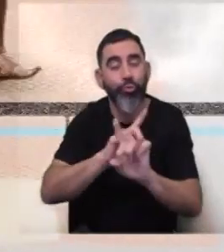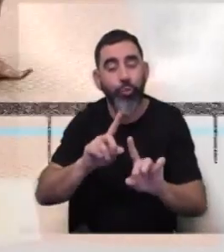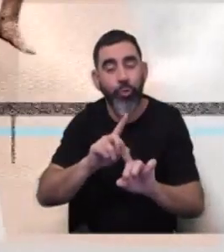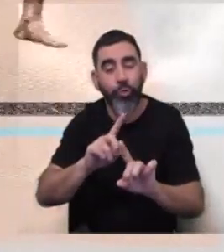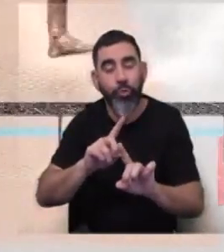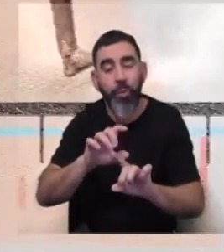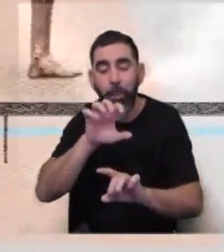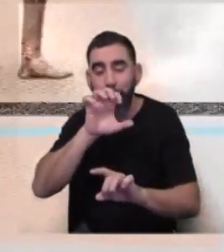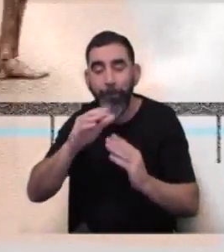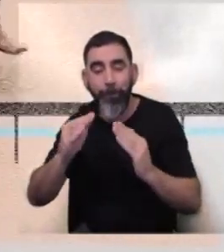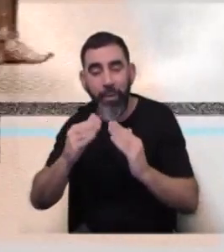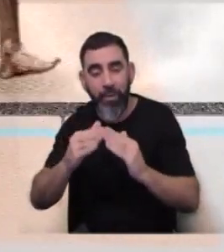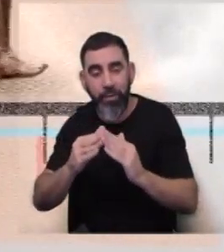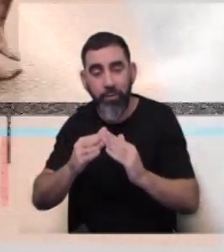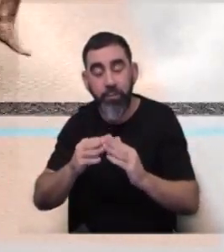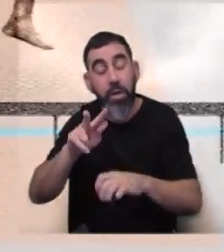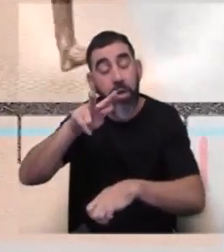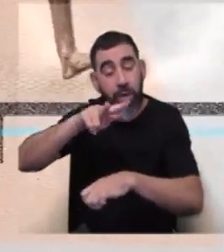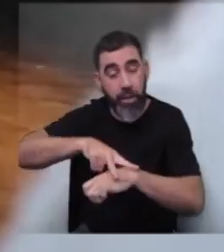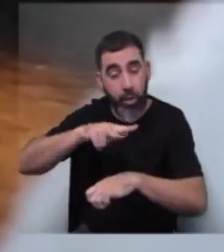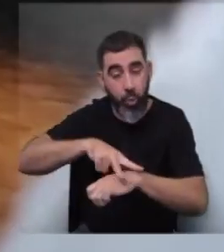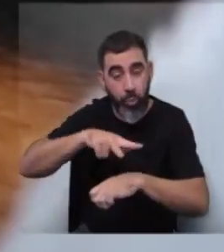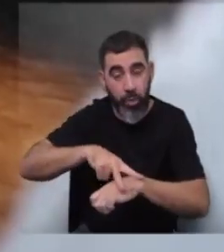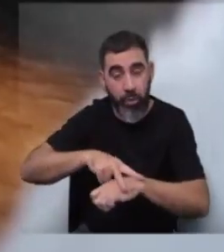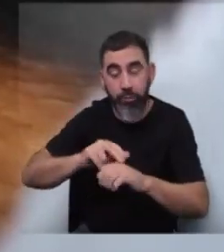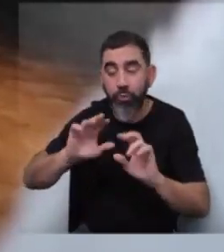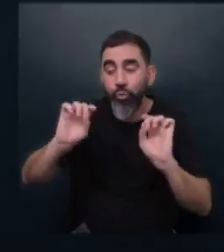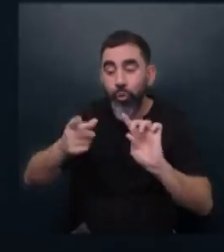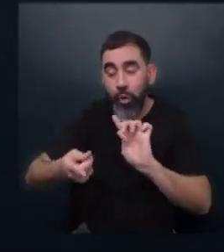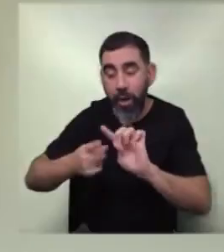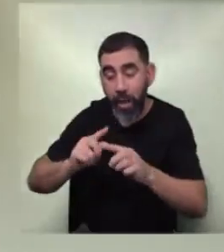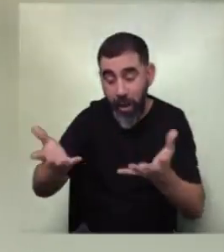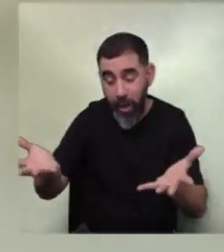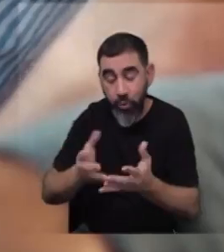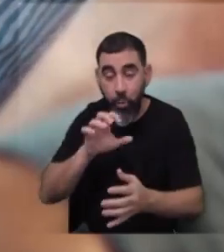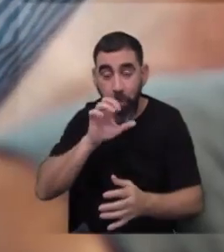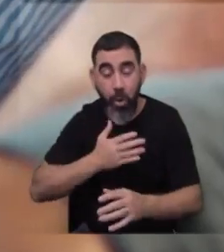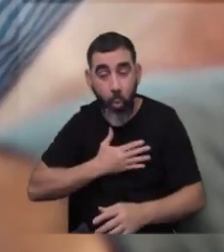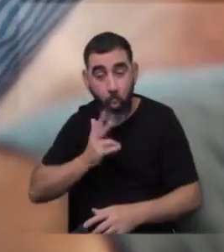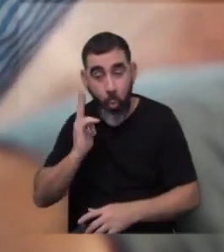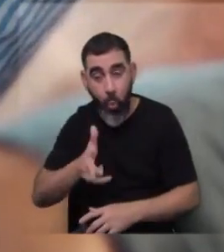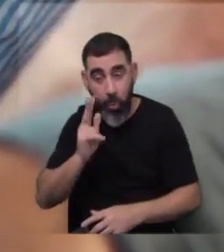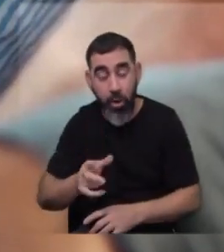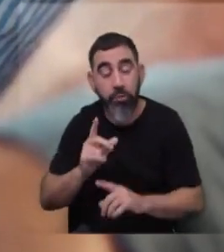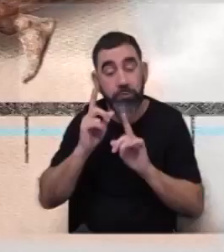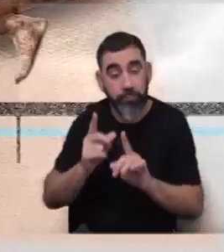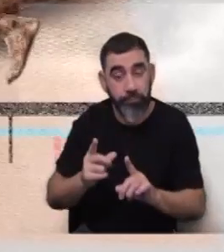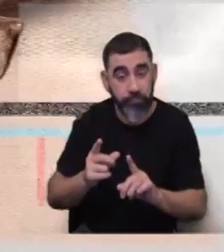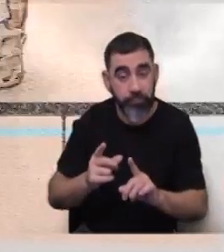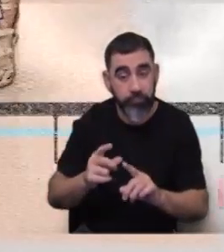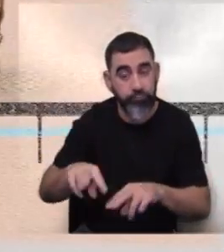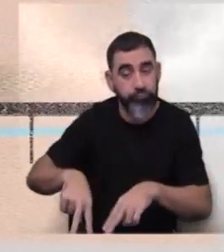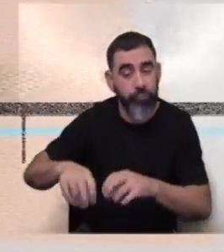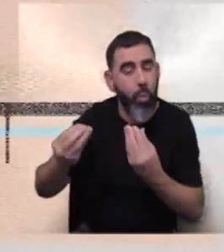meras mascotas. Es muy recomendable. No solo se centra en la relación actual entre los humanos y los perros, sino que también explora